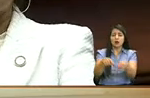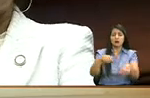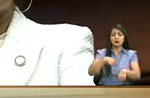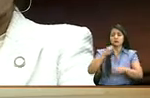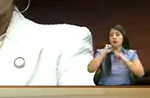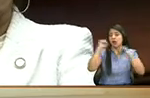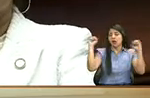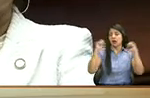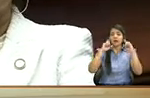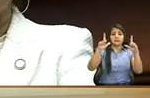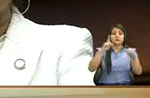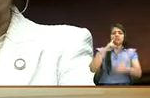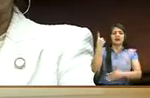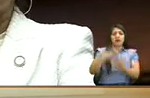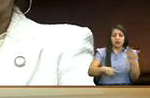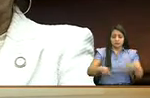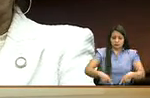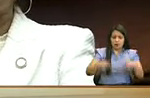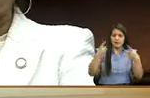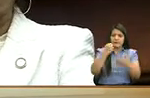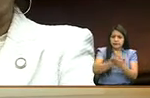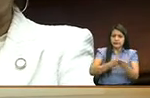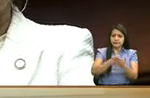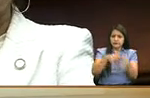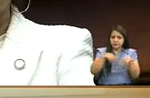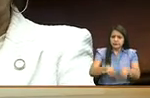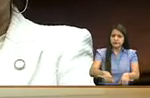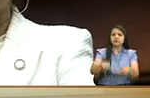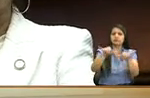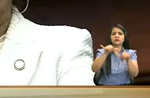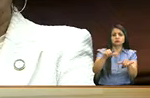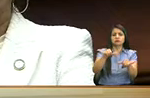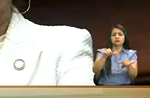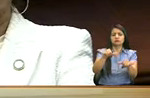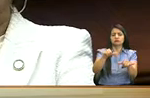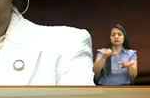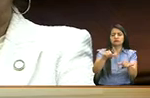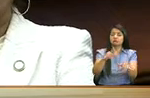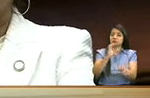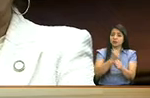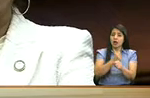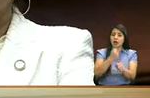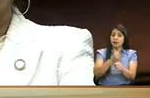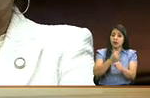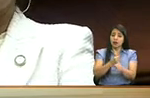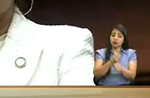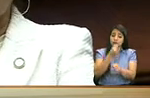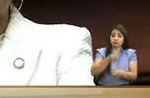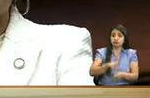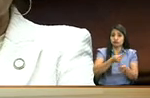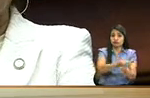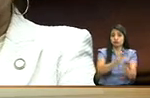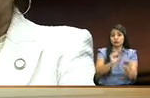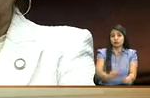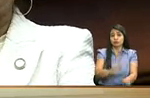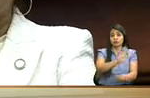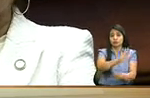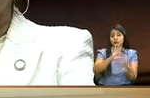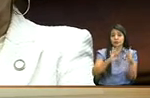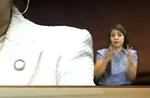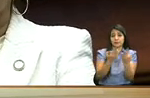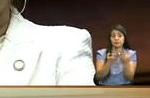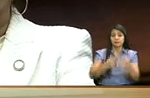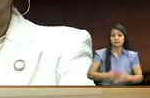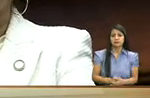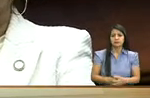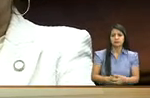hogares para sobrevivir y llevar honradamente el pan a su mesa. Son aquellos que